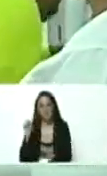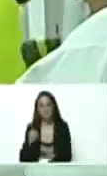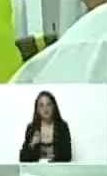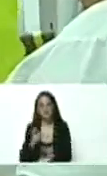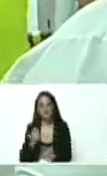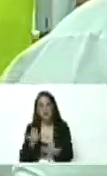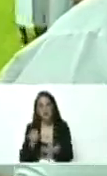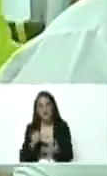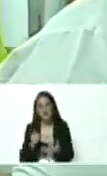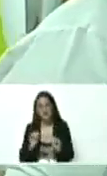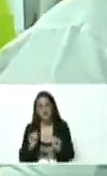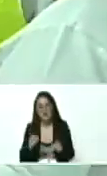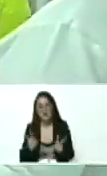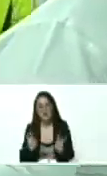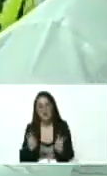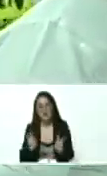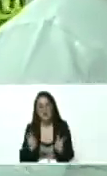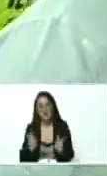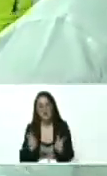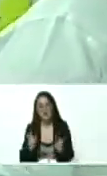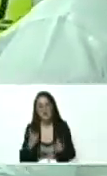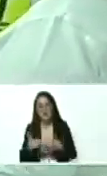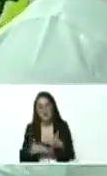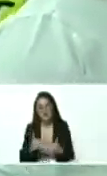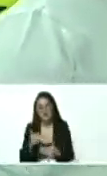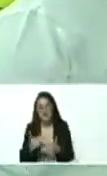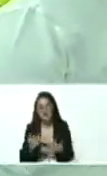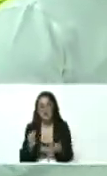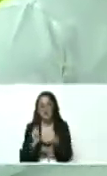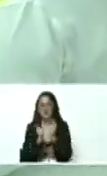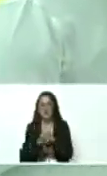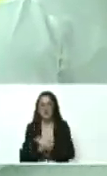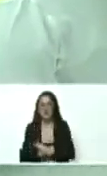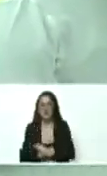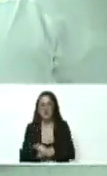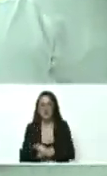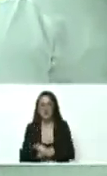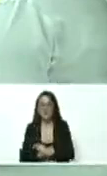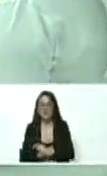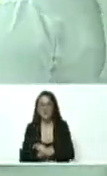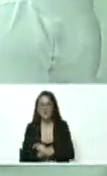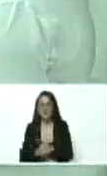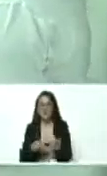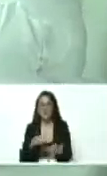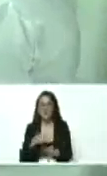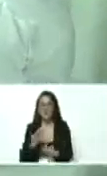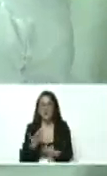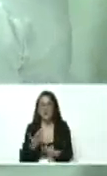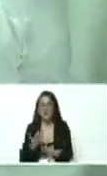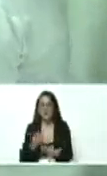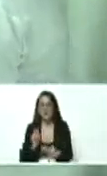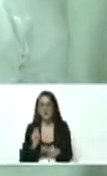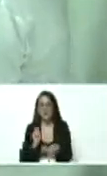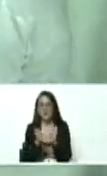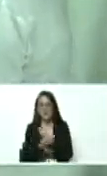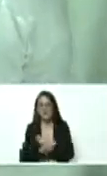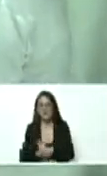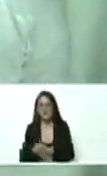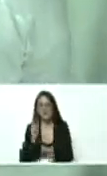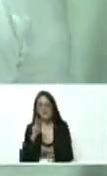de renacimiento, en la fase necesaria de transformación y de revolucionar.